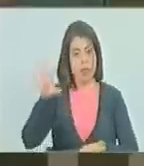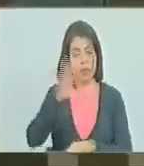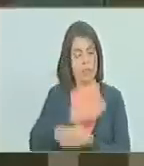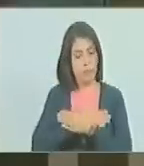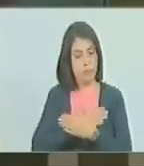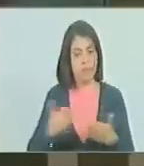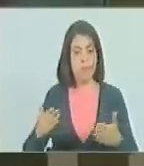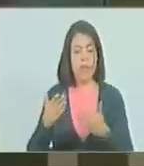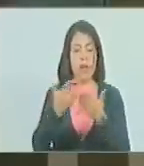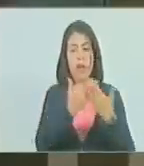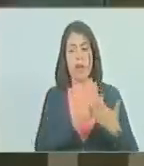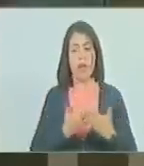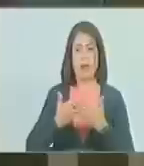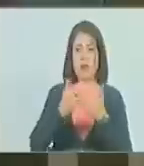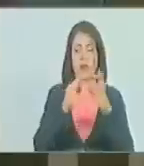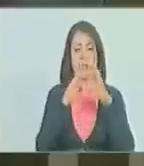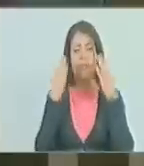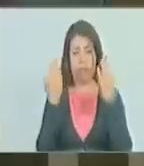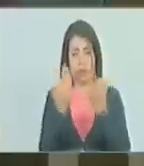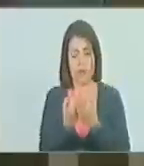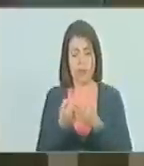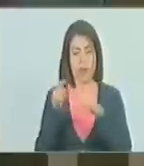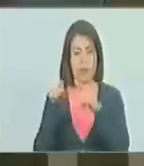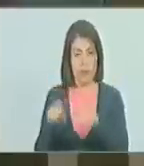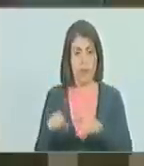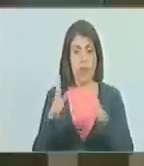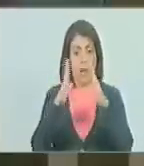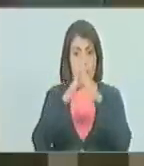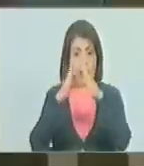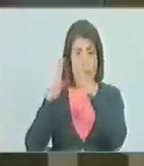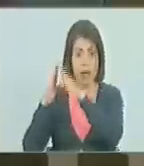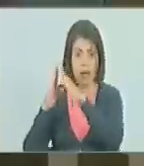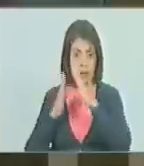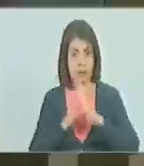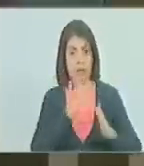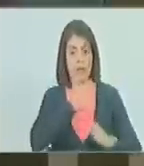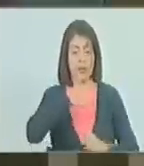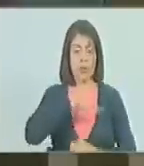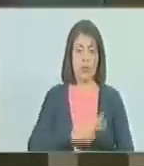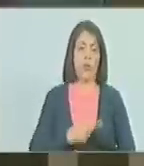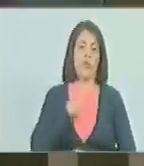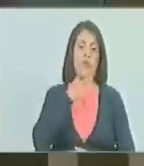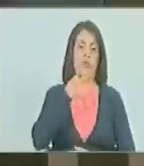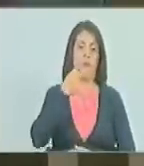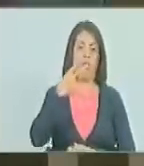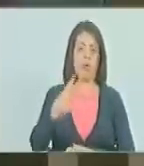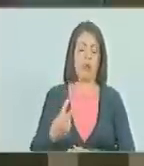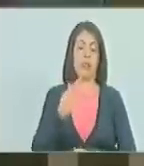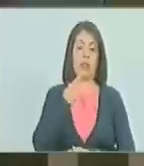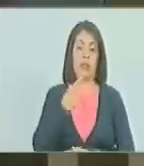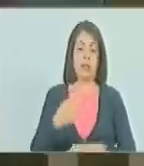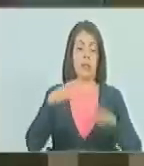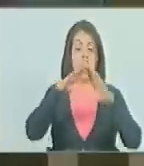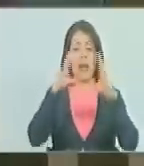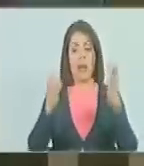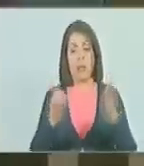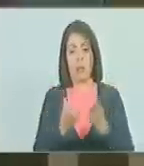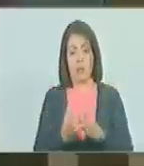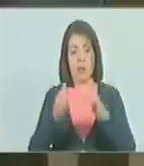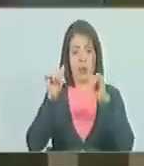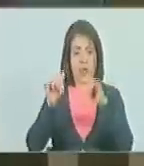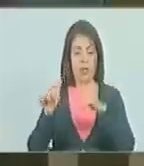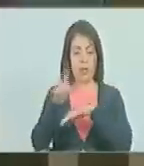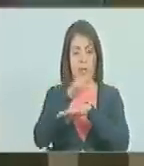estar estudiando, merecen una familia, merecen una vivienda. Y hoy nosotros alzamos nuestra voz para decirle al mundo que